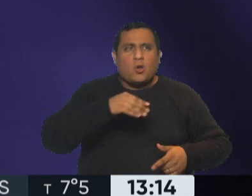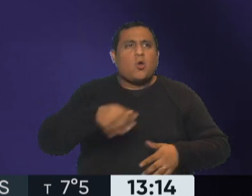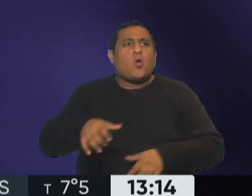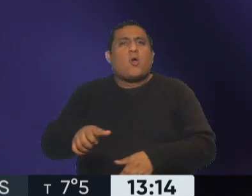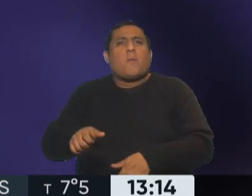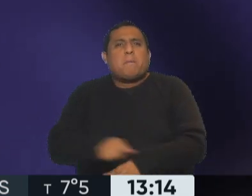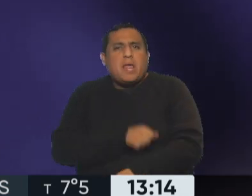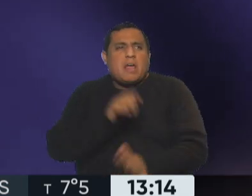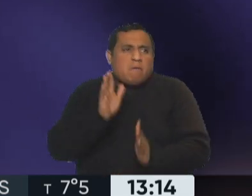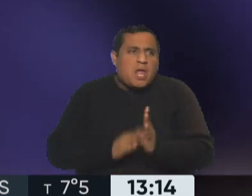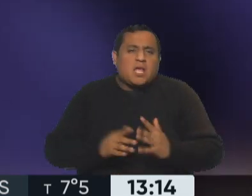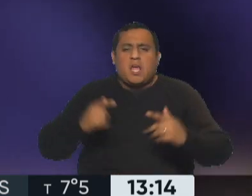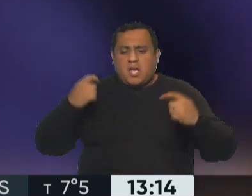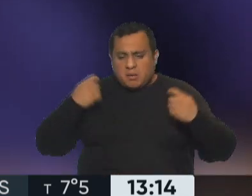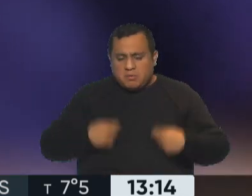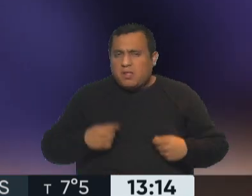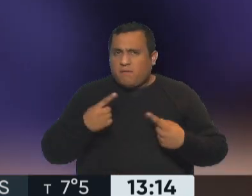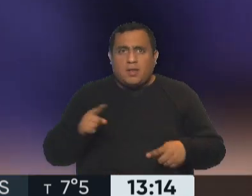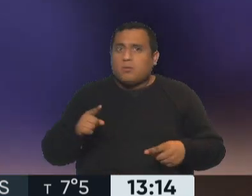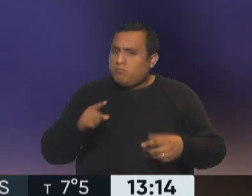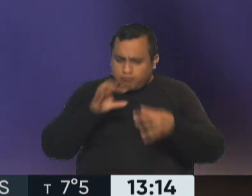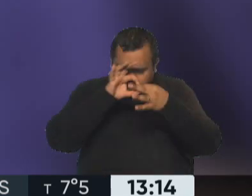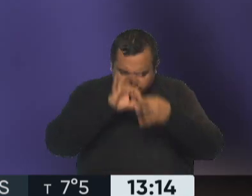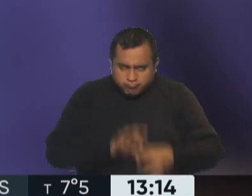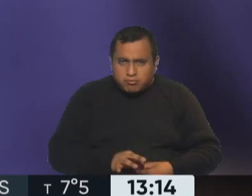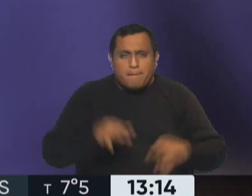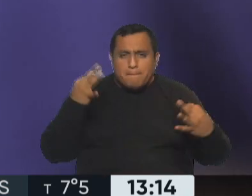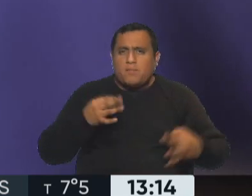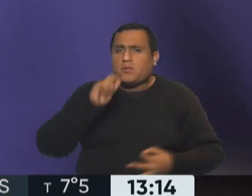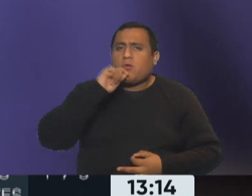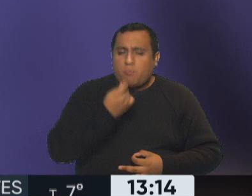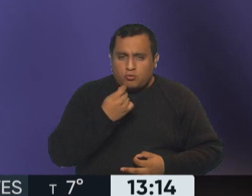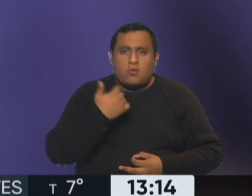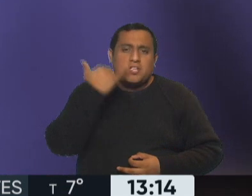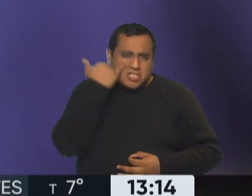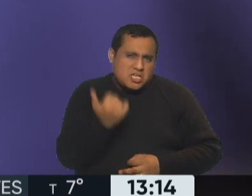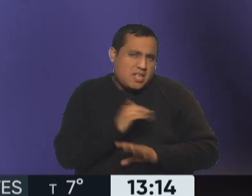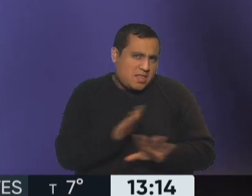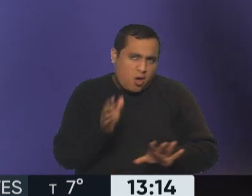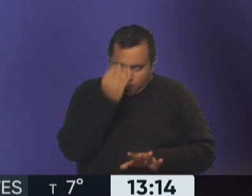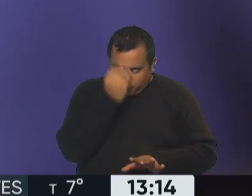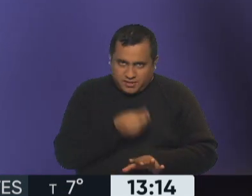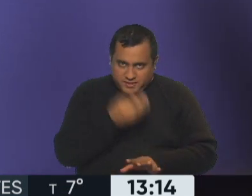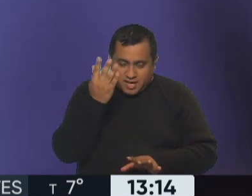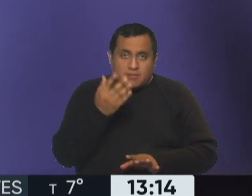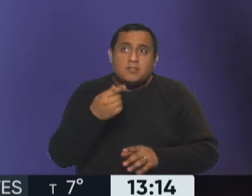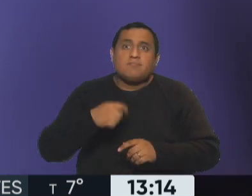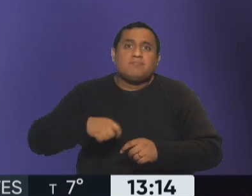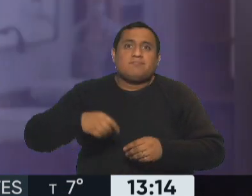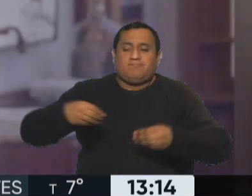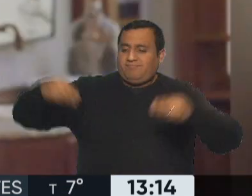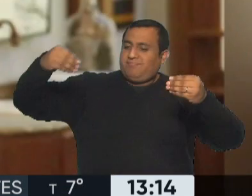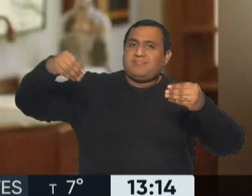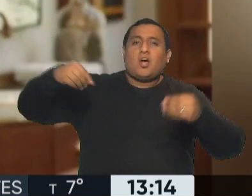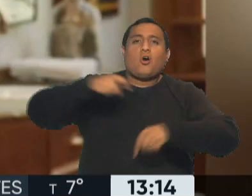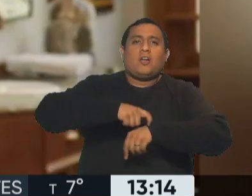más la camiseta. Sí. Vamos, violeta, hermosa camiseta. Ahí está. Va a ser presentada, ya es oficial, sí, va a ser presentada a las 19 horas en el día